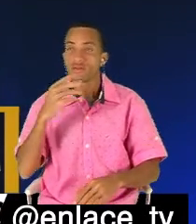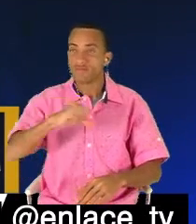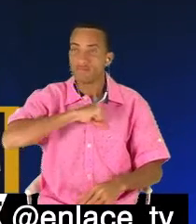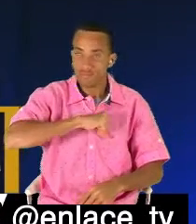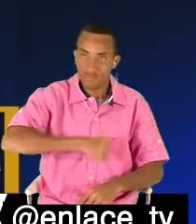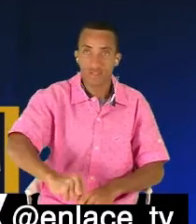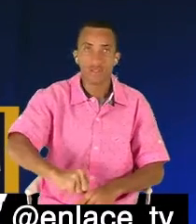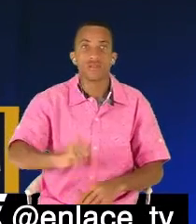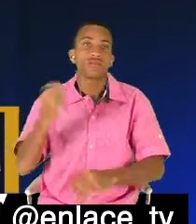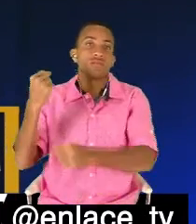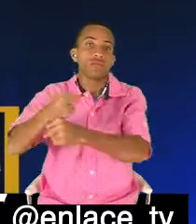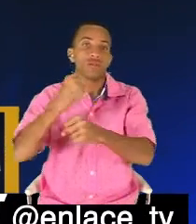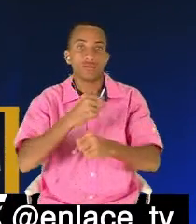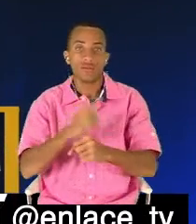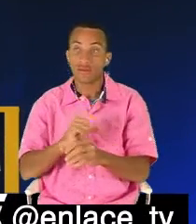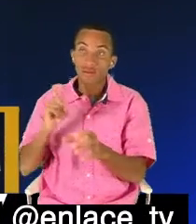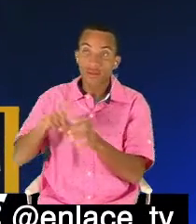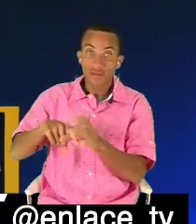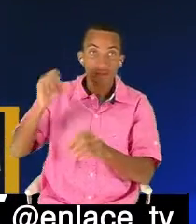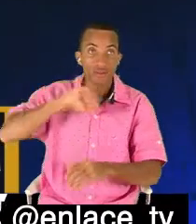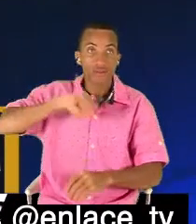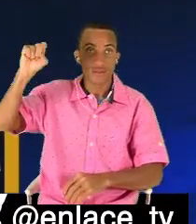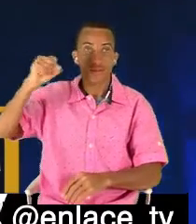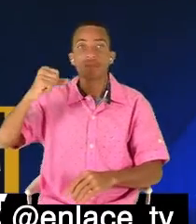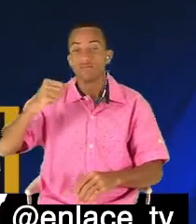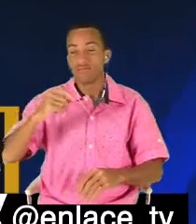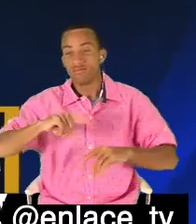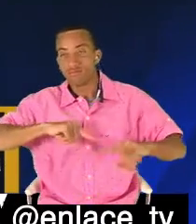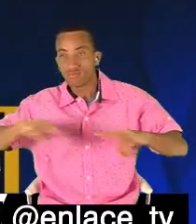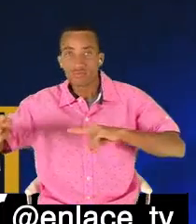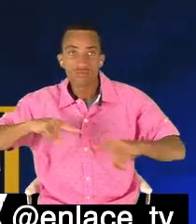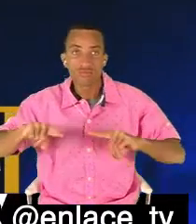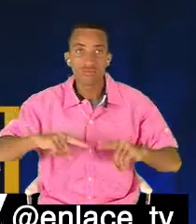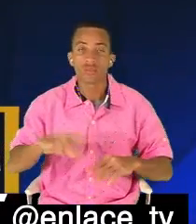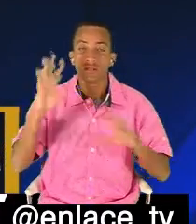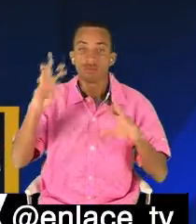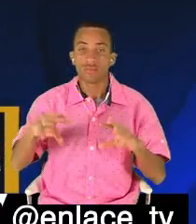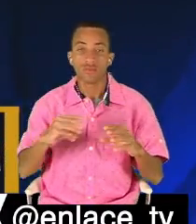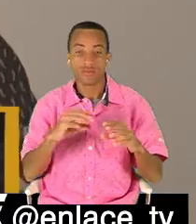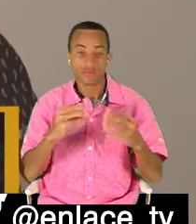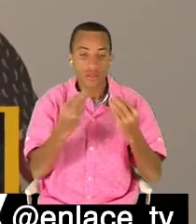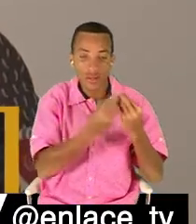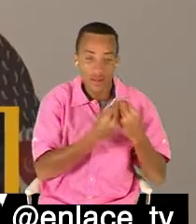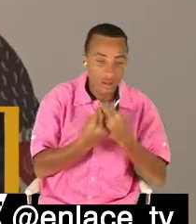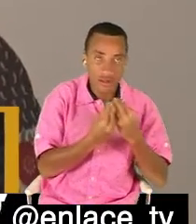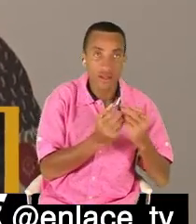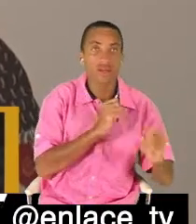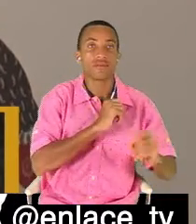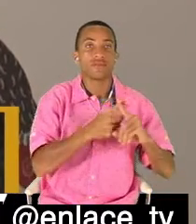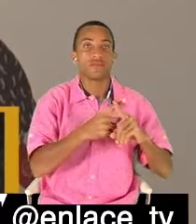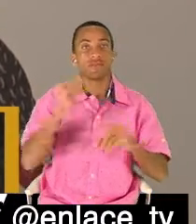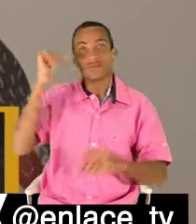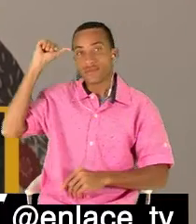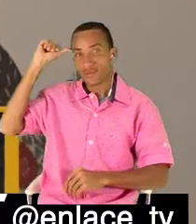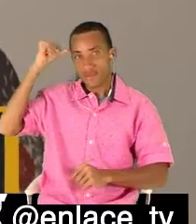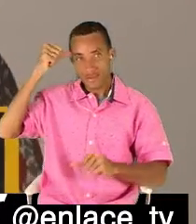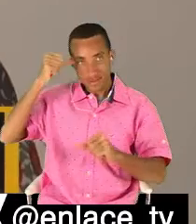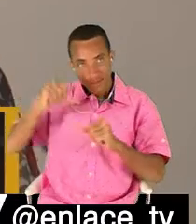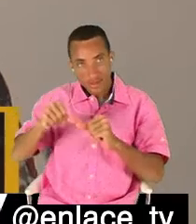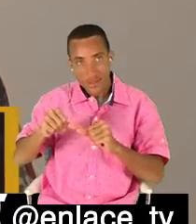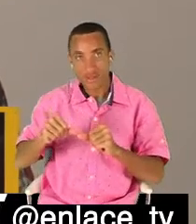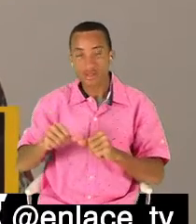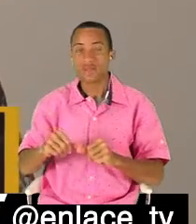través de la Unión Sindical Obrera, en la que fue dirigente. Además, se desempeñó como concejal en el puerto petrolero. Siempre se ha recordado como